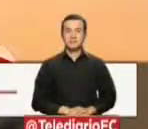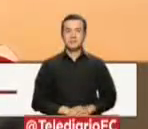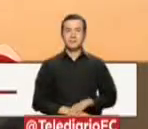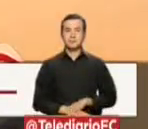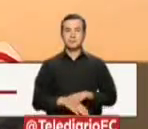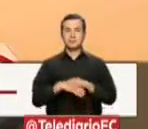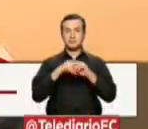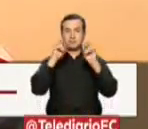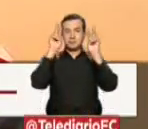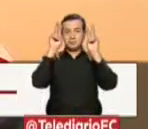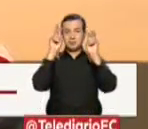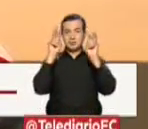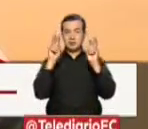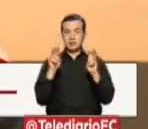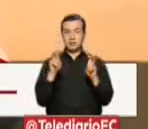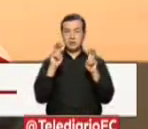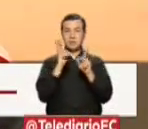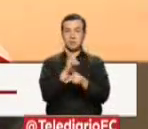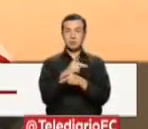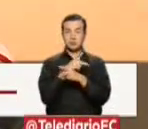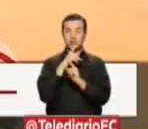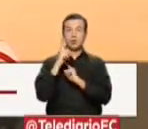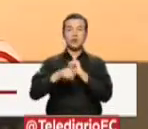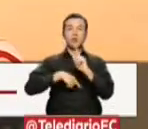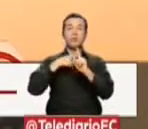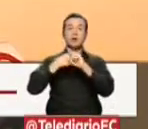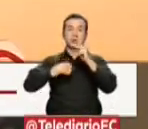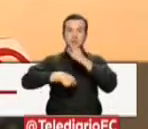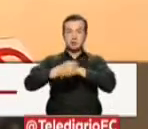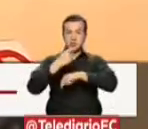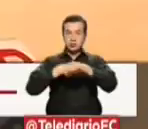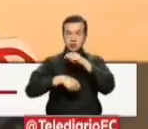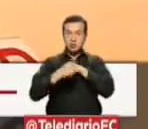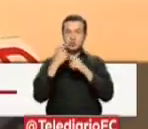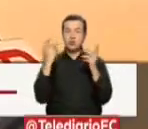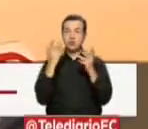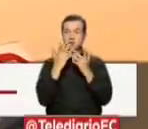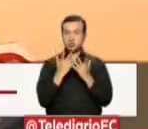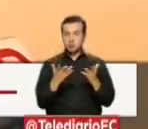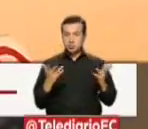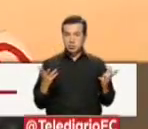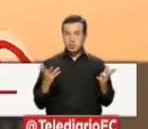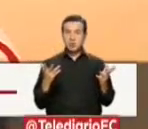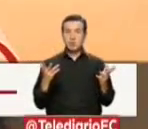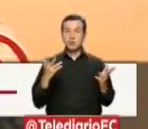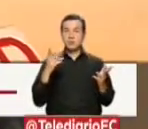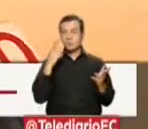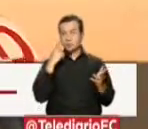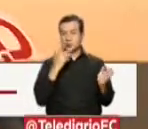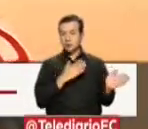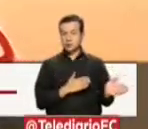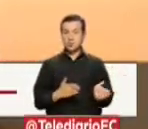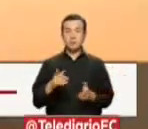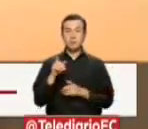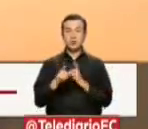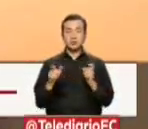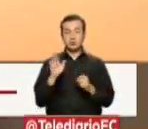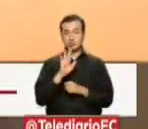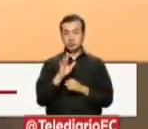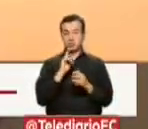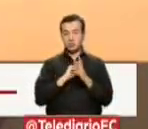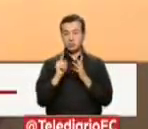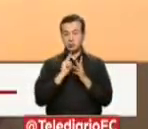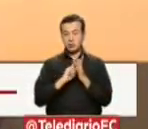Abordamos temas que no solamente tienen que ver con la producción, sino también con la comercialización, el estado de la demanda, qué preferencias tiene el consumidor en los